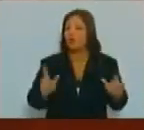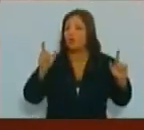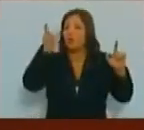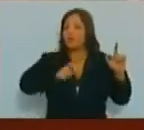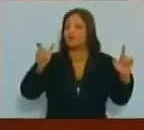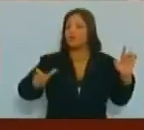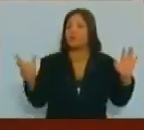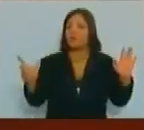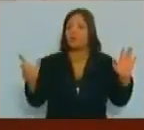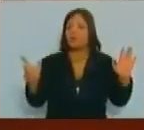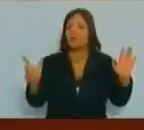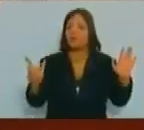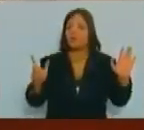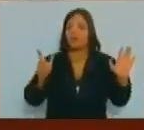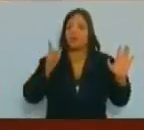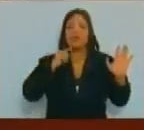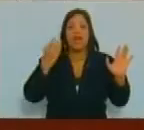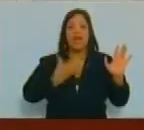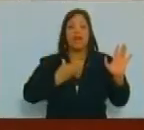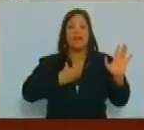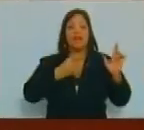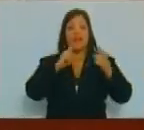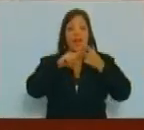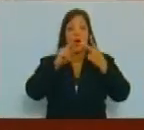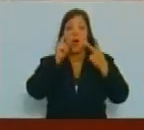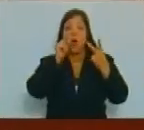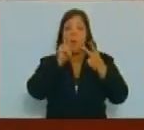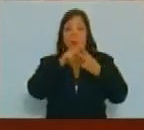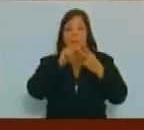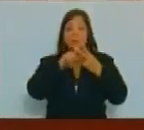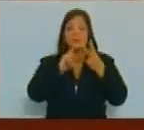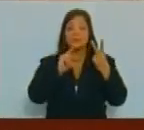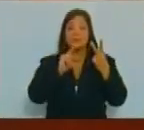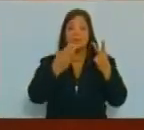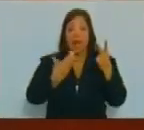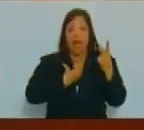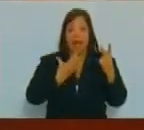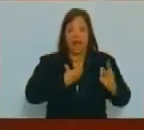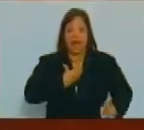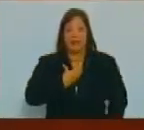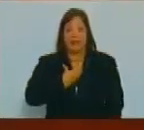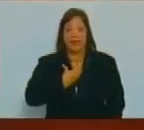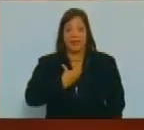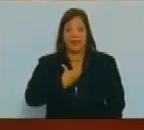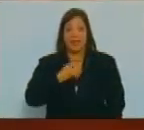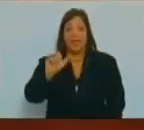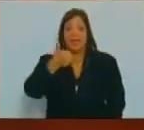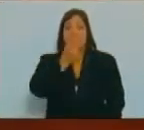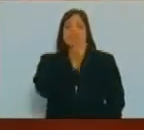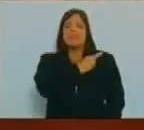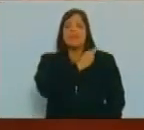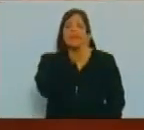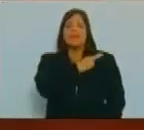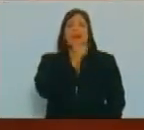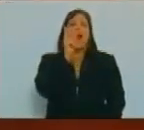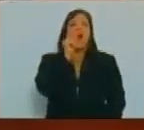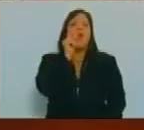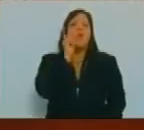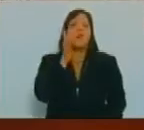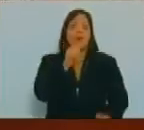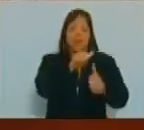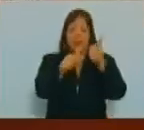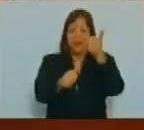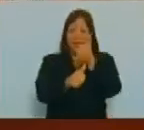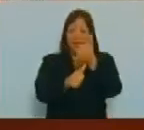entonces también molas quirosa el alcalde tenía su director de despacho y a un